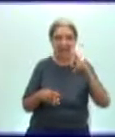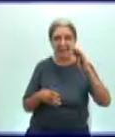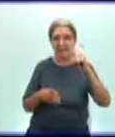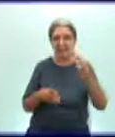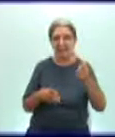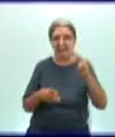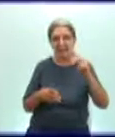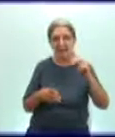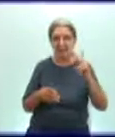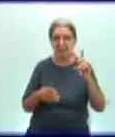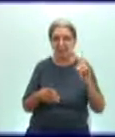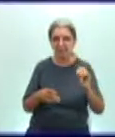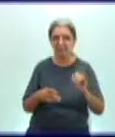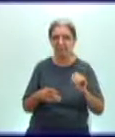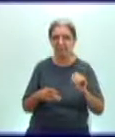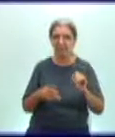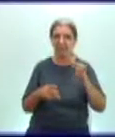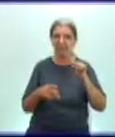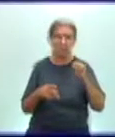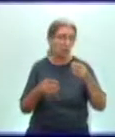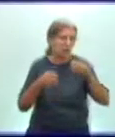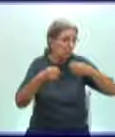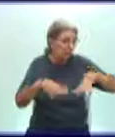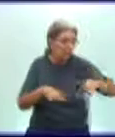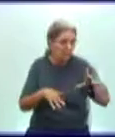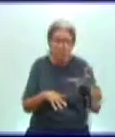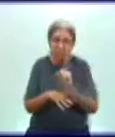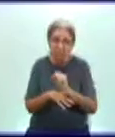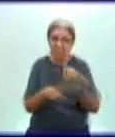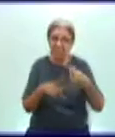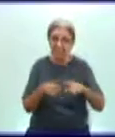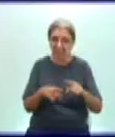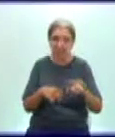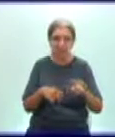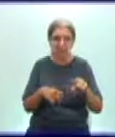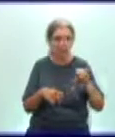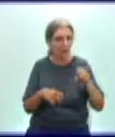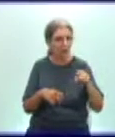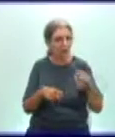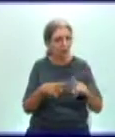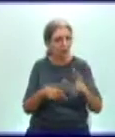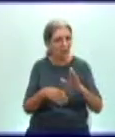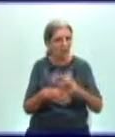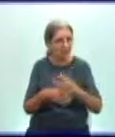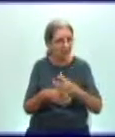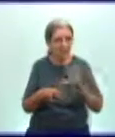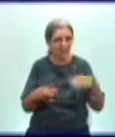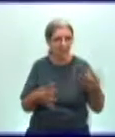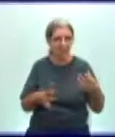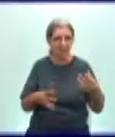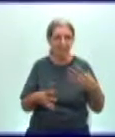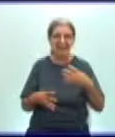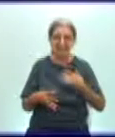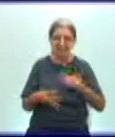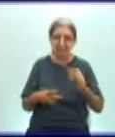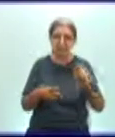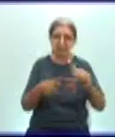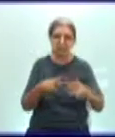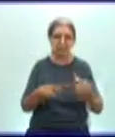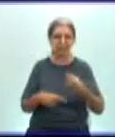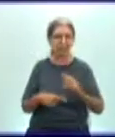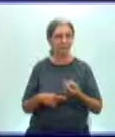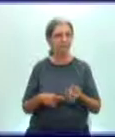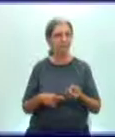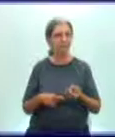en una cosa, tenía otro yo. Observe cómo brevemente plantea quiénes son los personajes y cuál